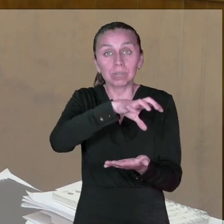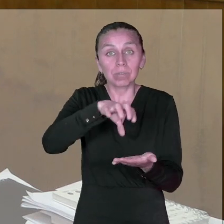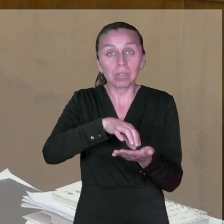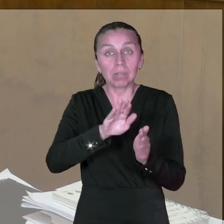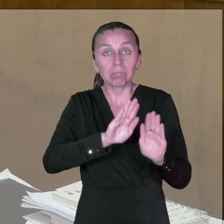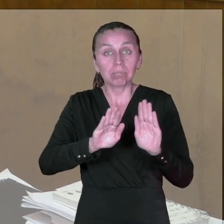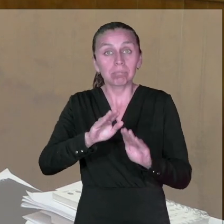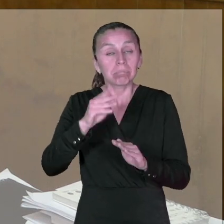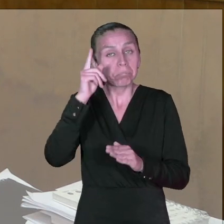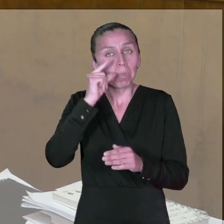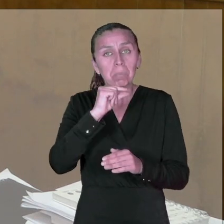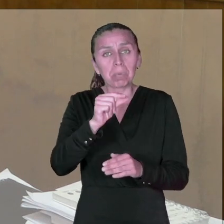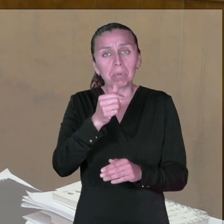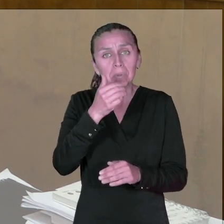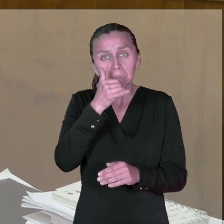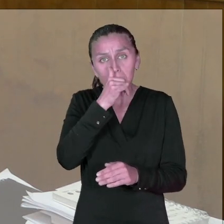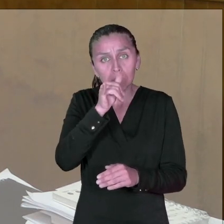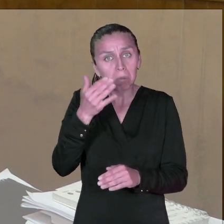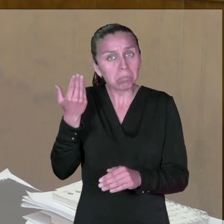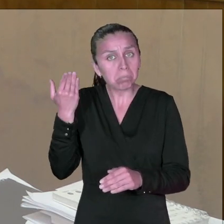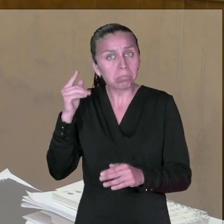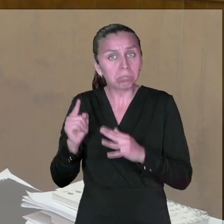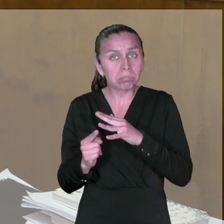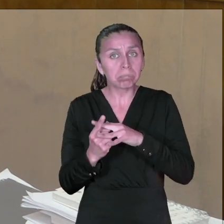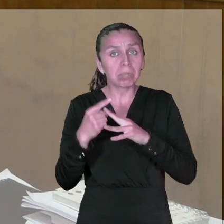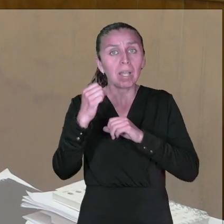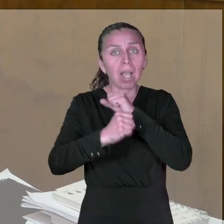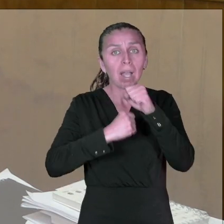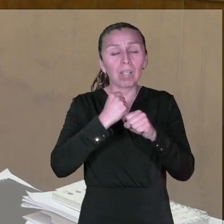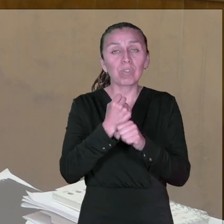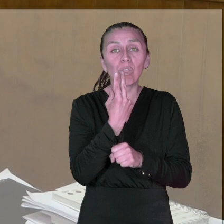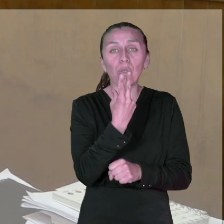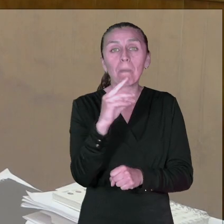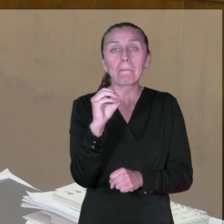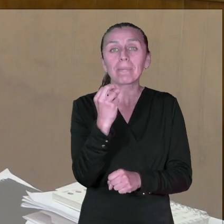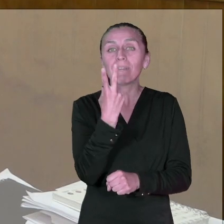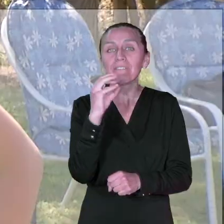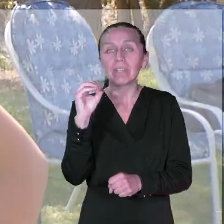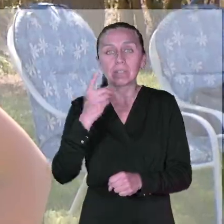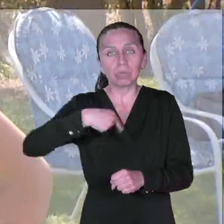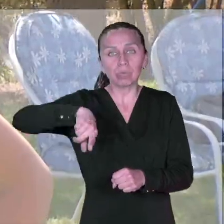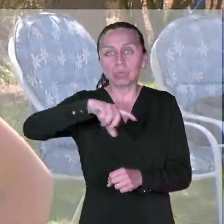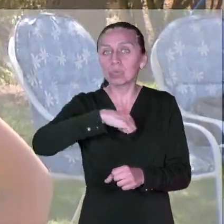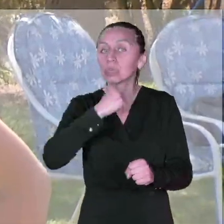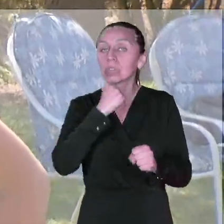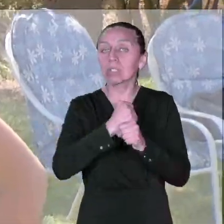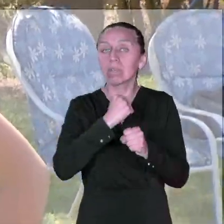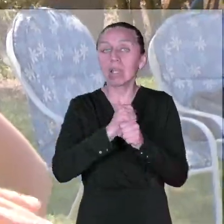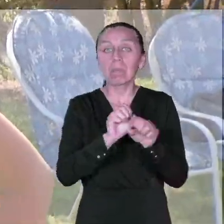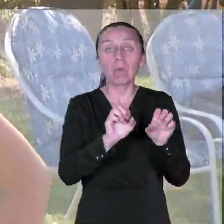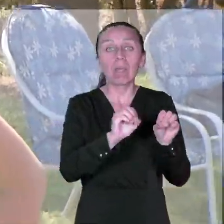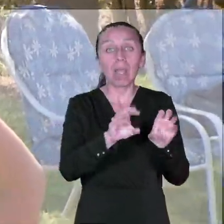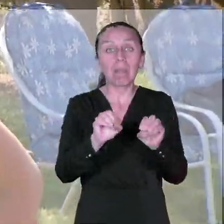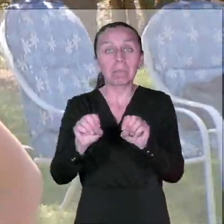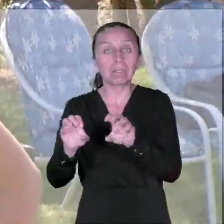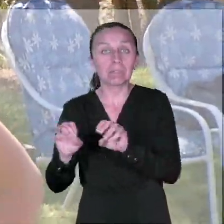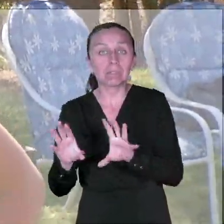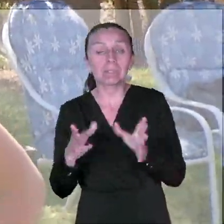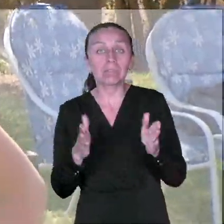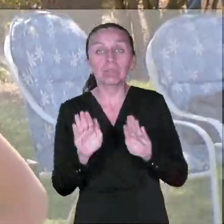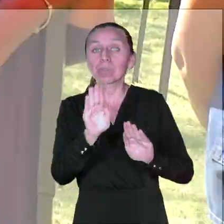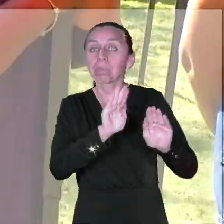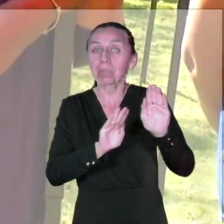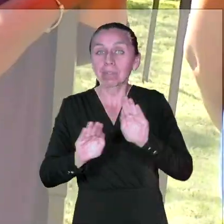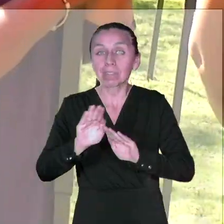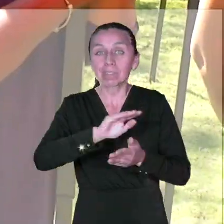Ciudadana fue creada hace muy poco recién el año 2020 y nosotros trabajamos en la capacitación